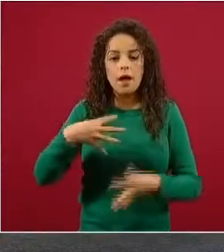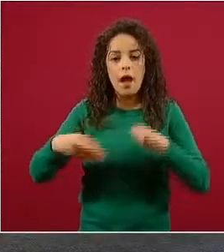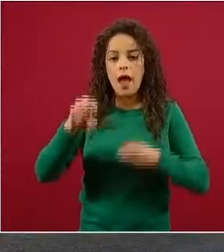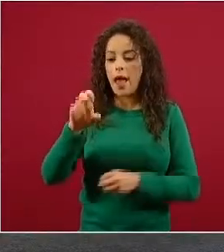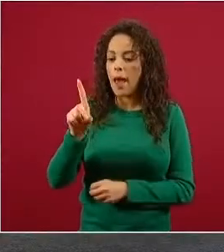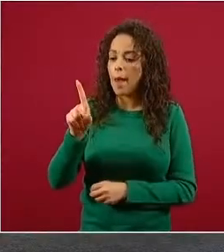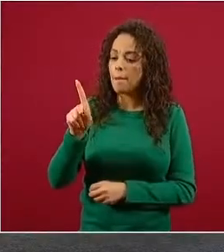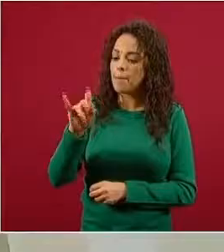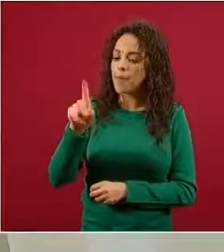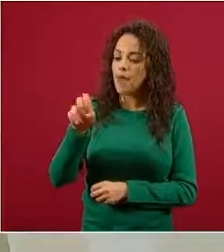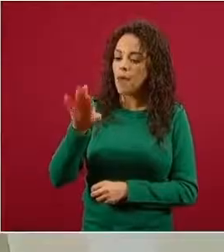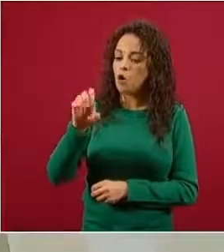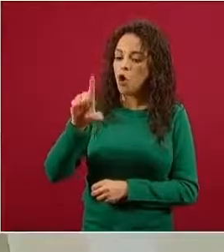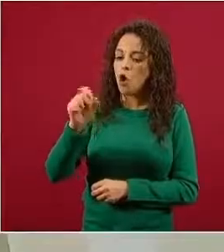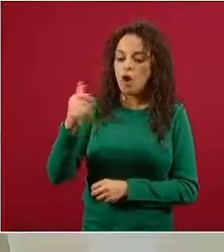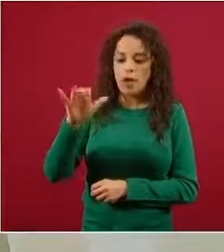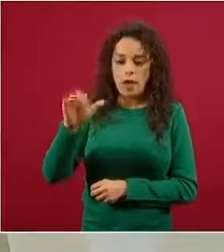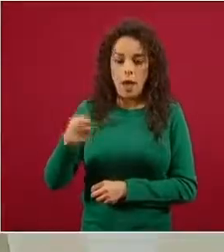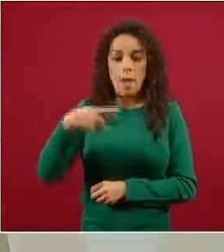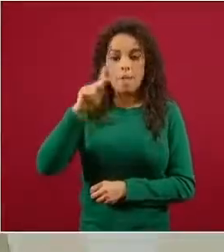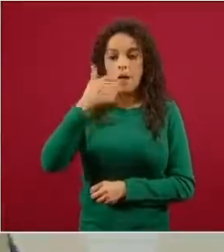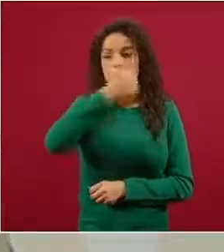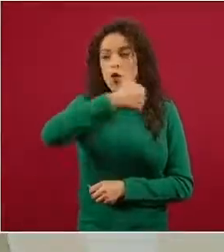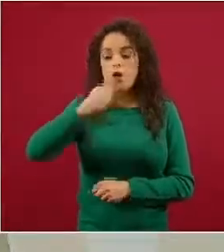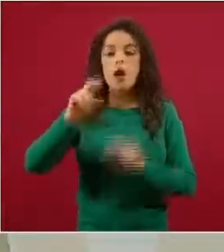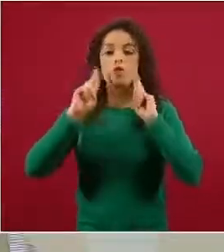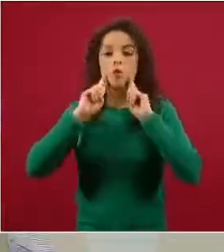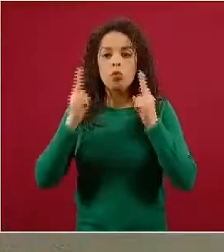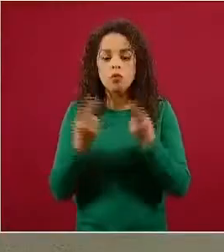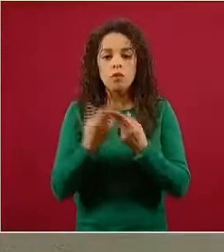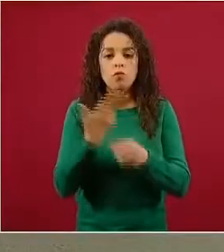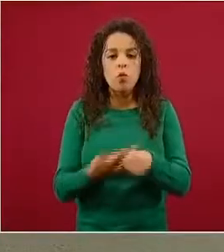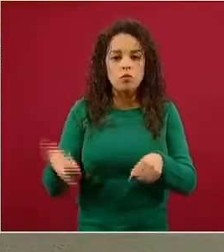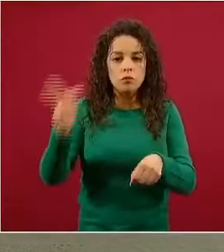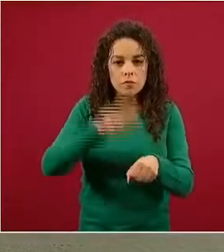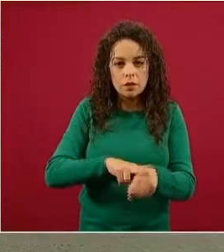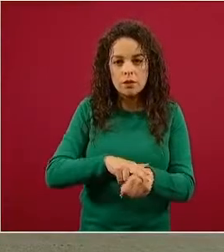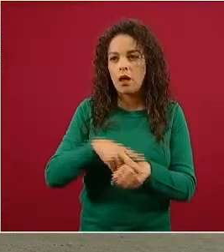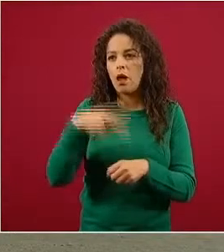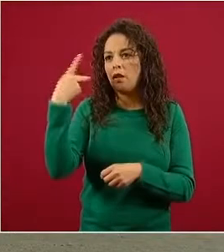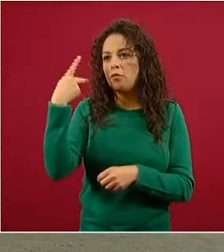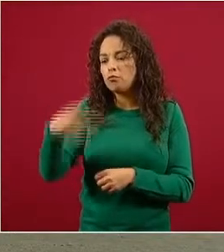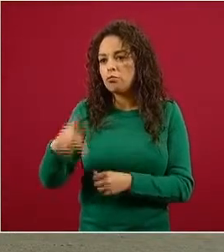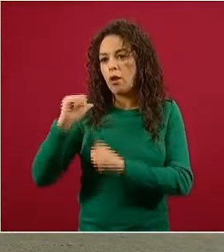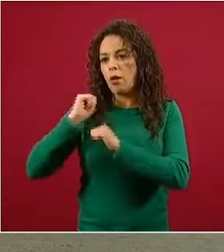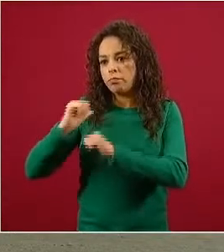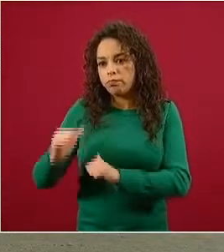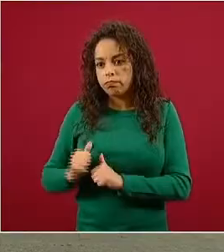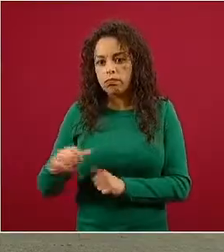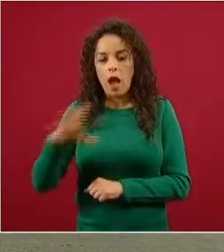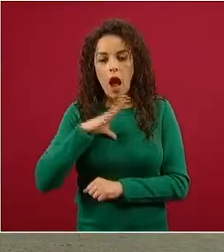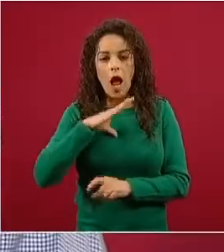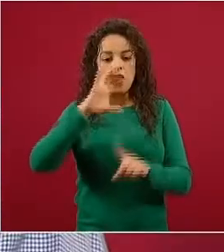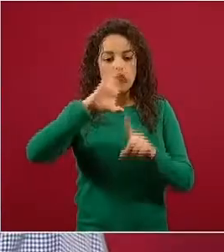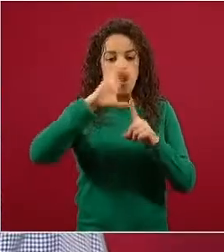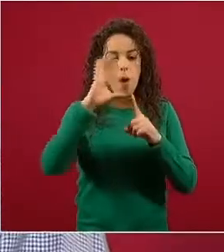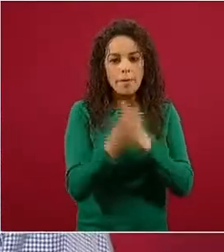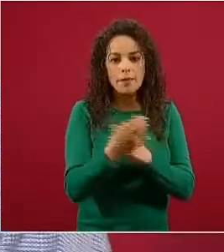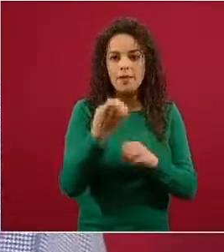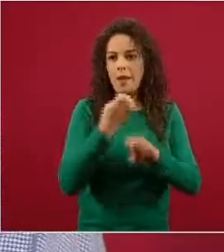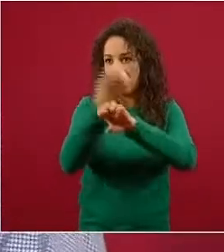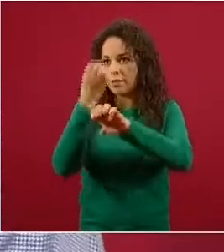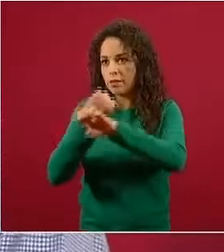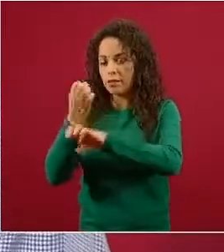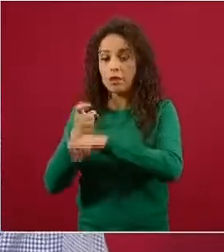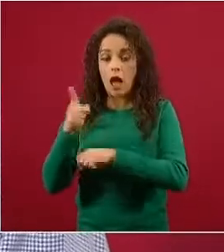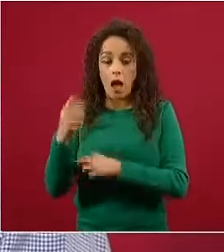tener una expectativa de qué va a pasar con estos posibles excesos año con año secundarios a COVID. Y la